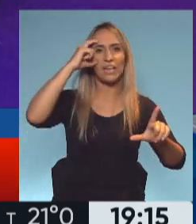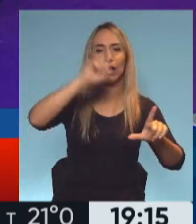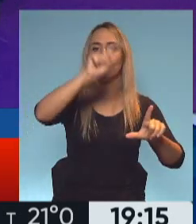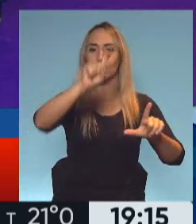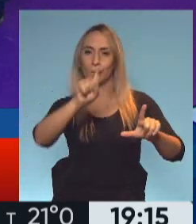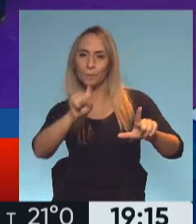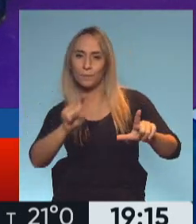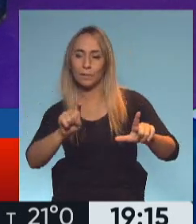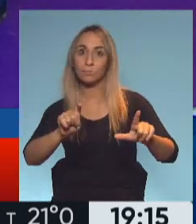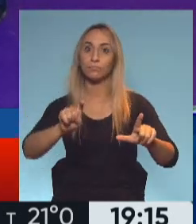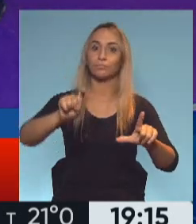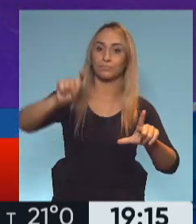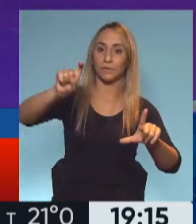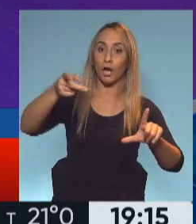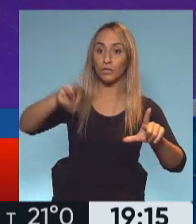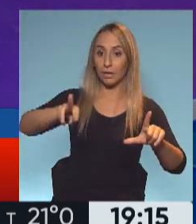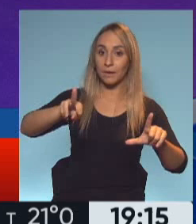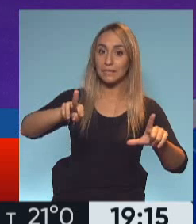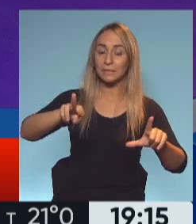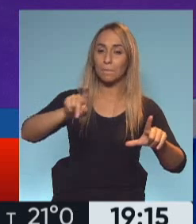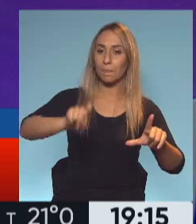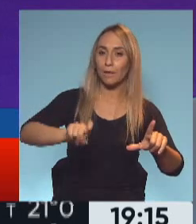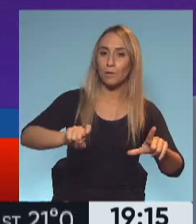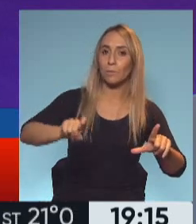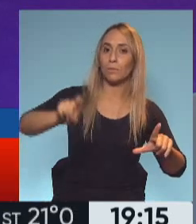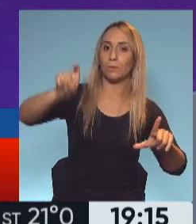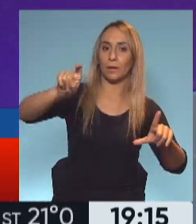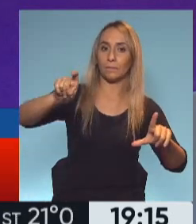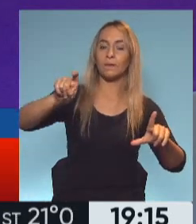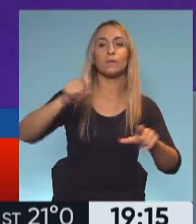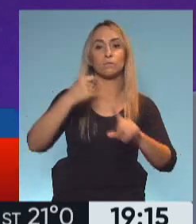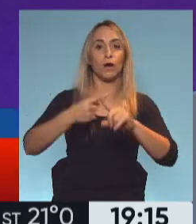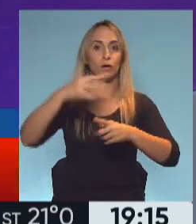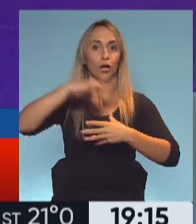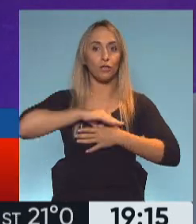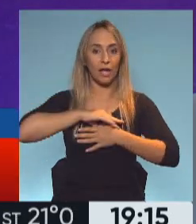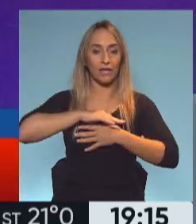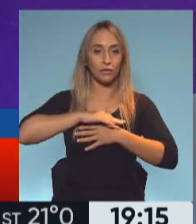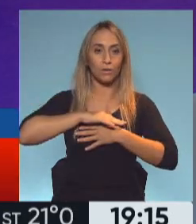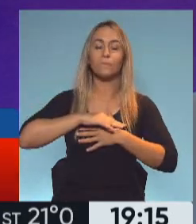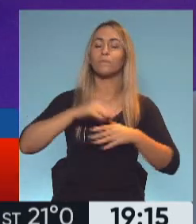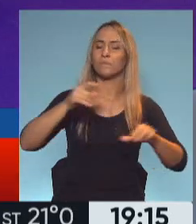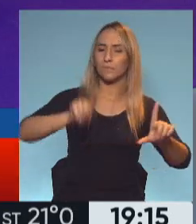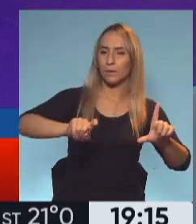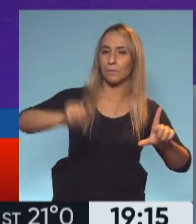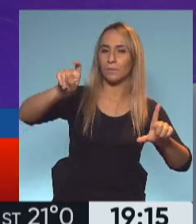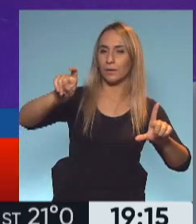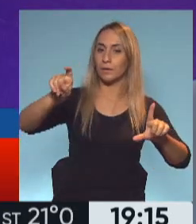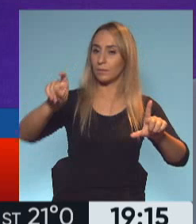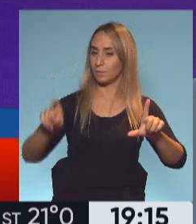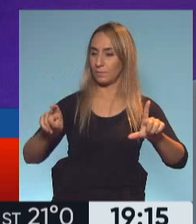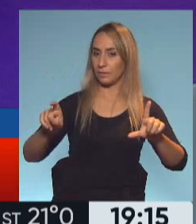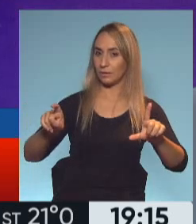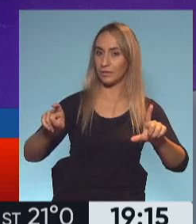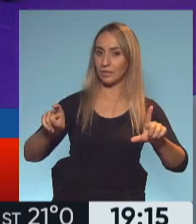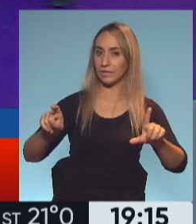Después subió nuevamente con el nuevo incremento de las infecciones. Enero, usted se fija, allá cerquita suyo,